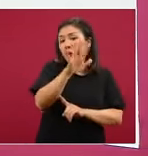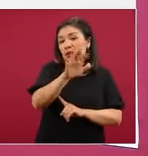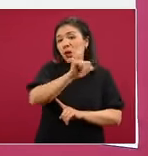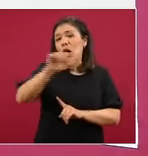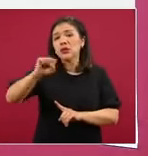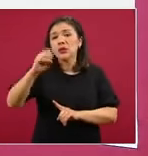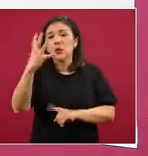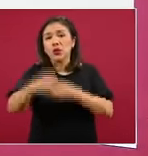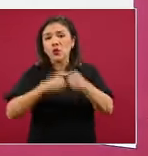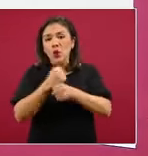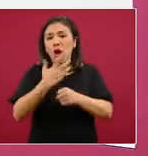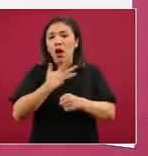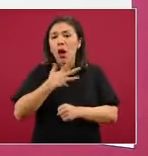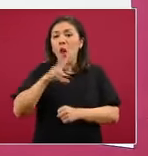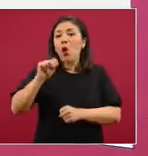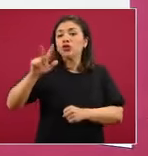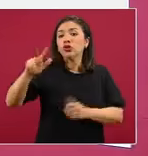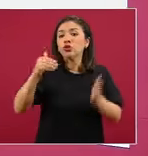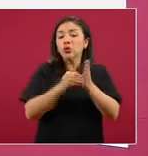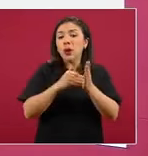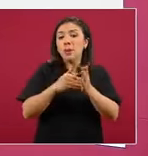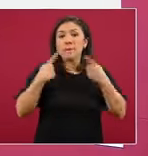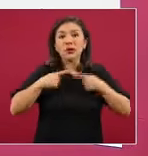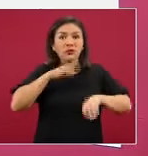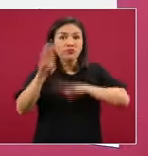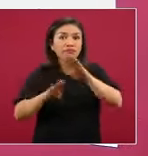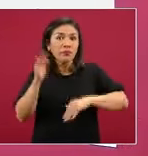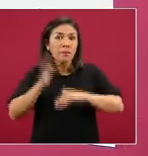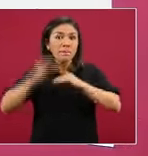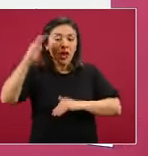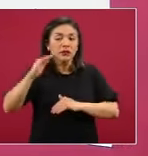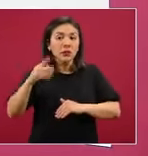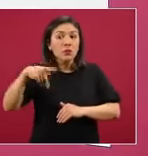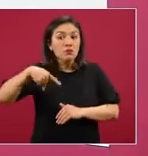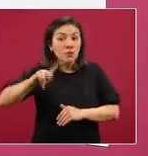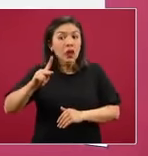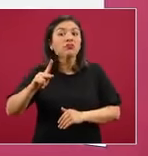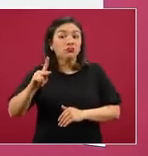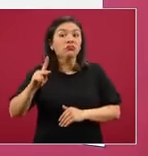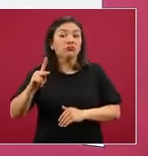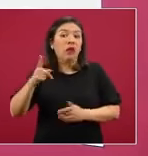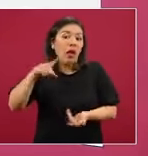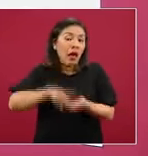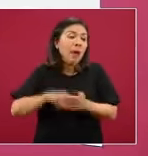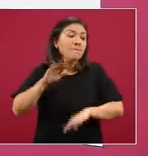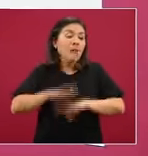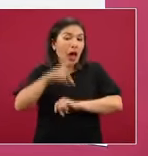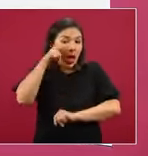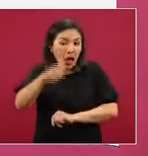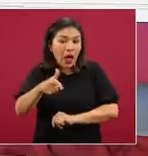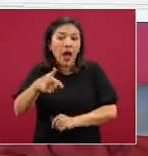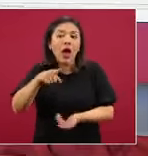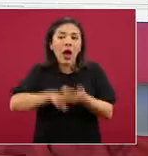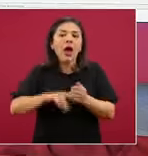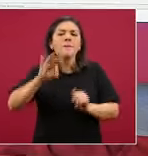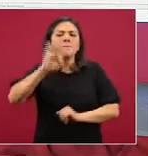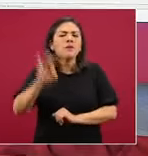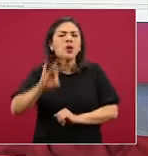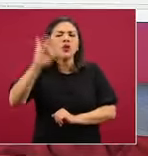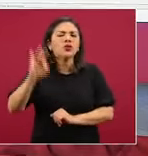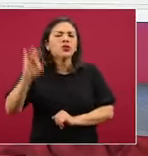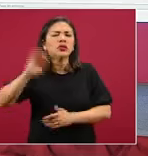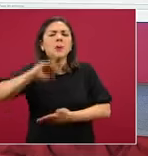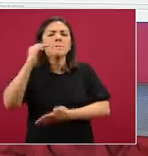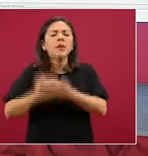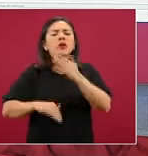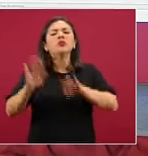años, 88,000 de estas defunciones de exceso, realmente hay un número absoluto mayor, pero reflejan un porcentaje menor, porque obviamente